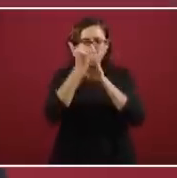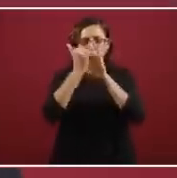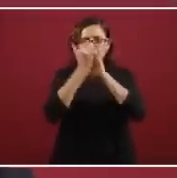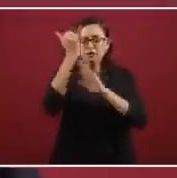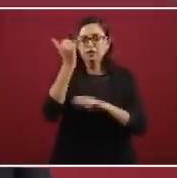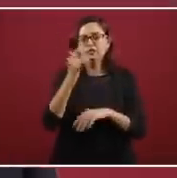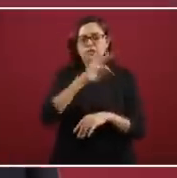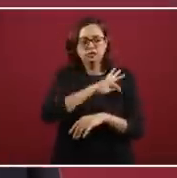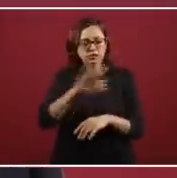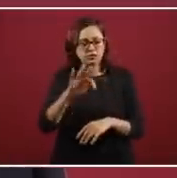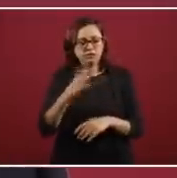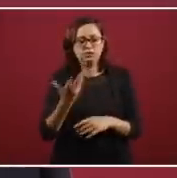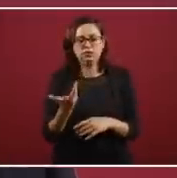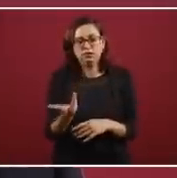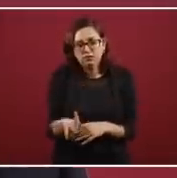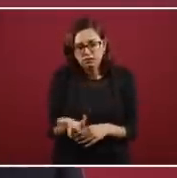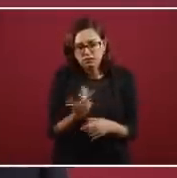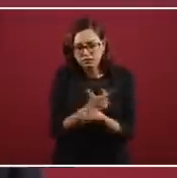liberen